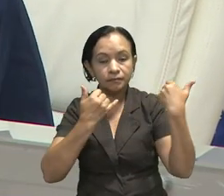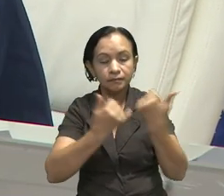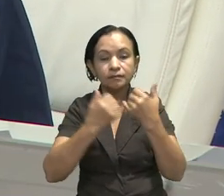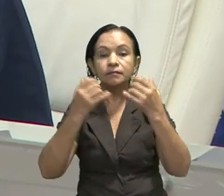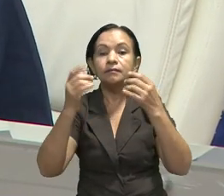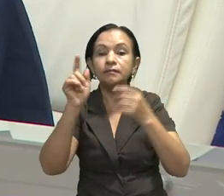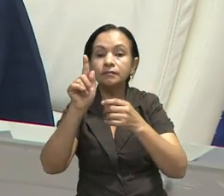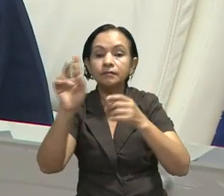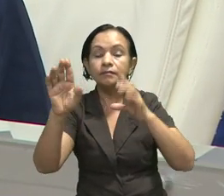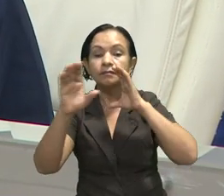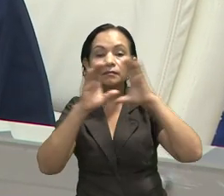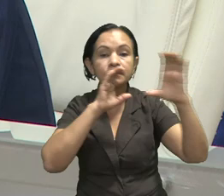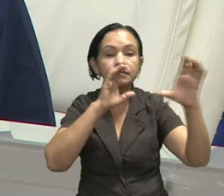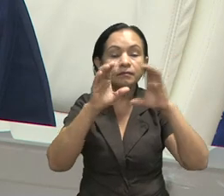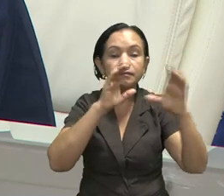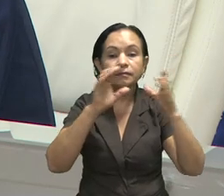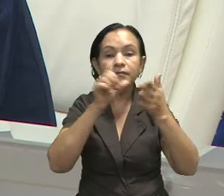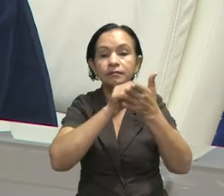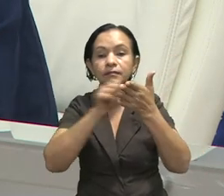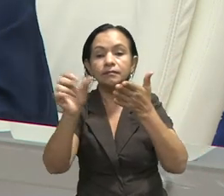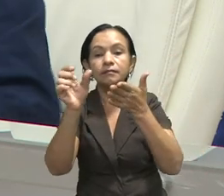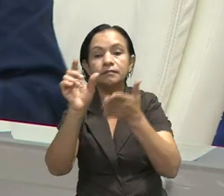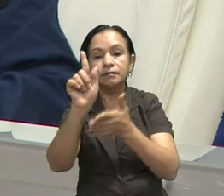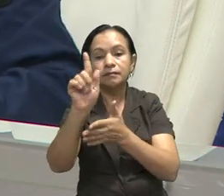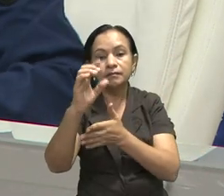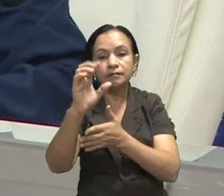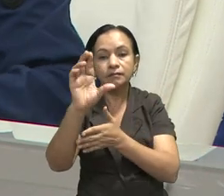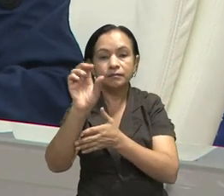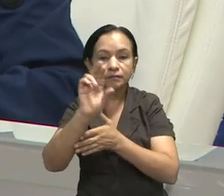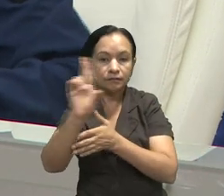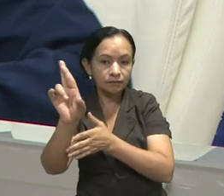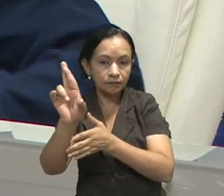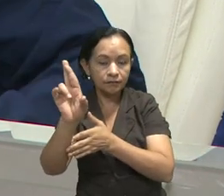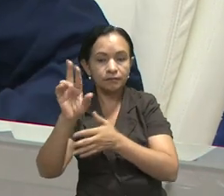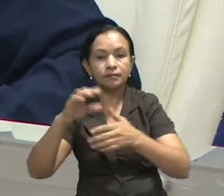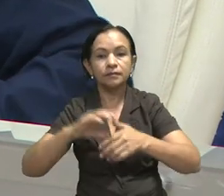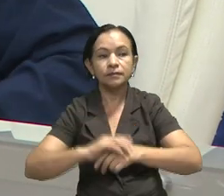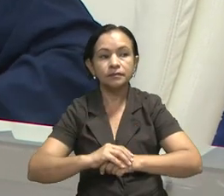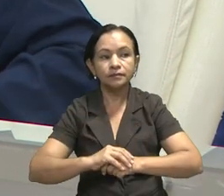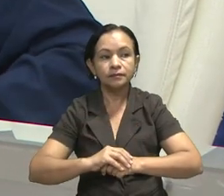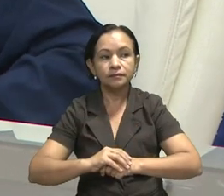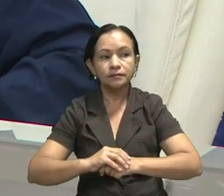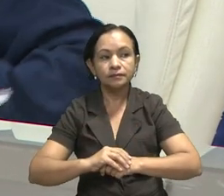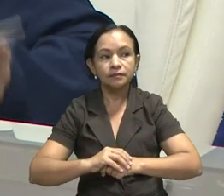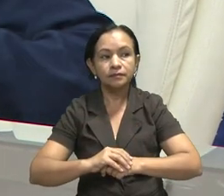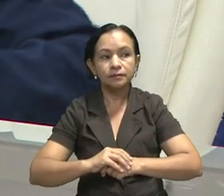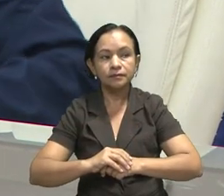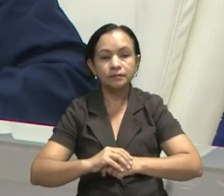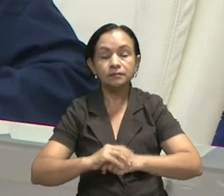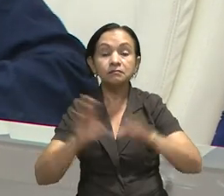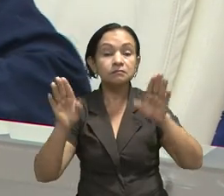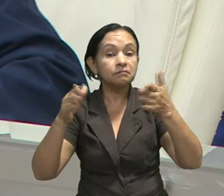de Telecomunicaciones y Correos Telcor.